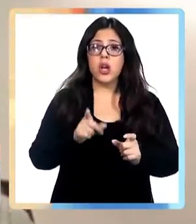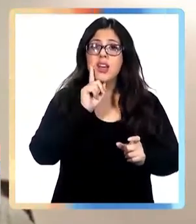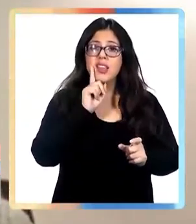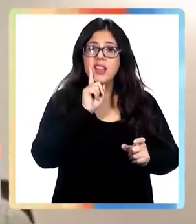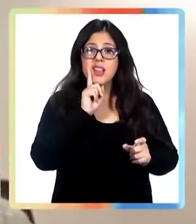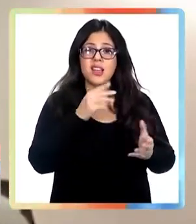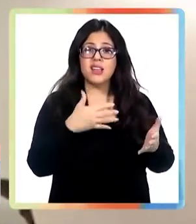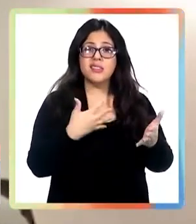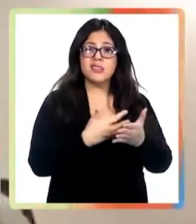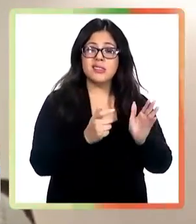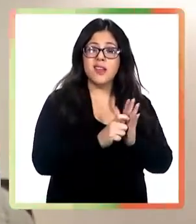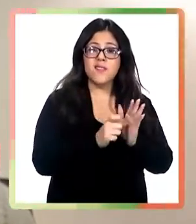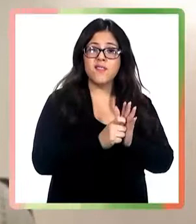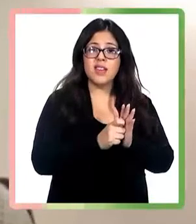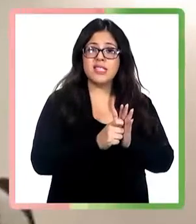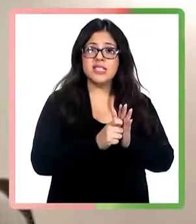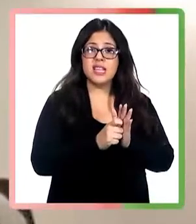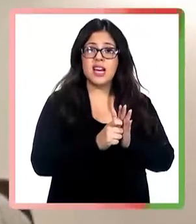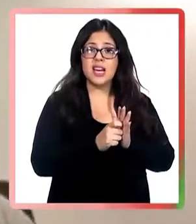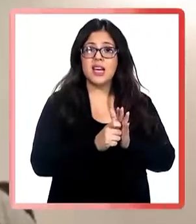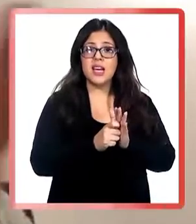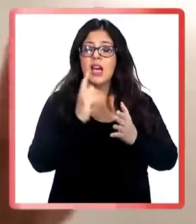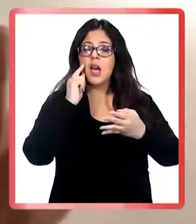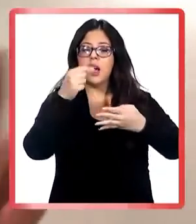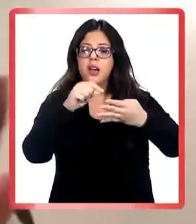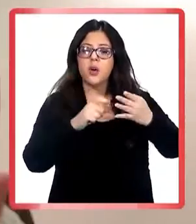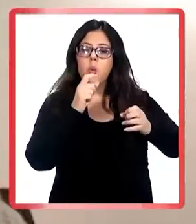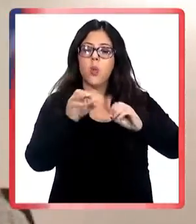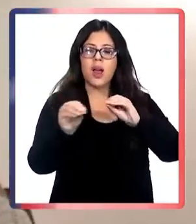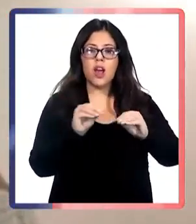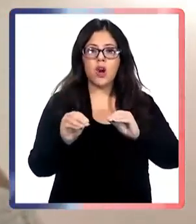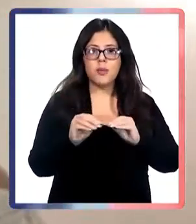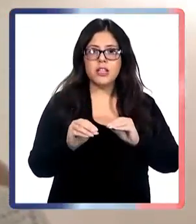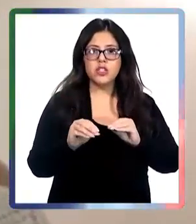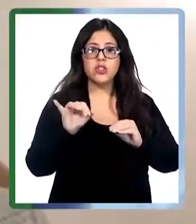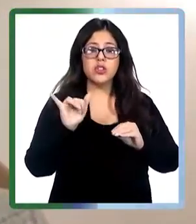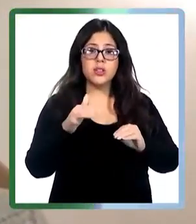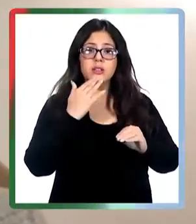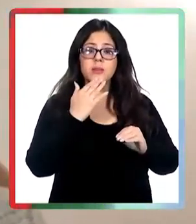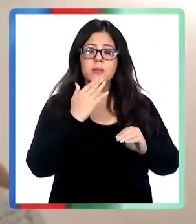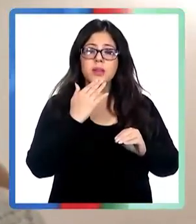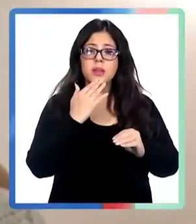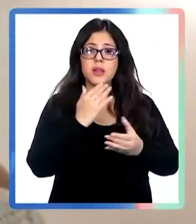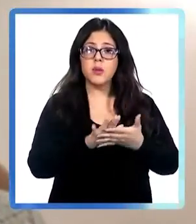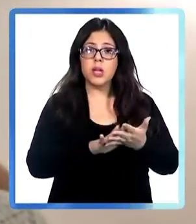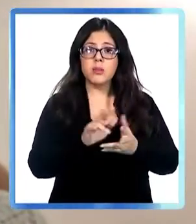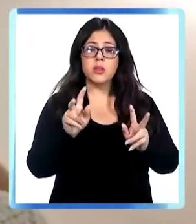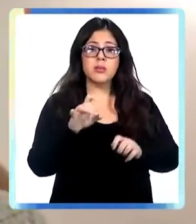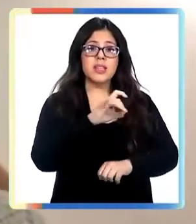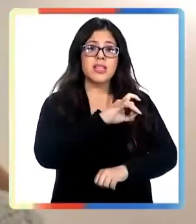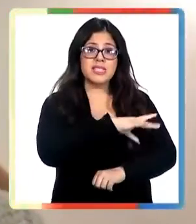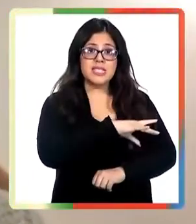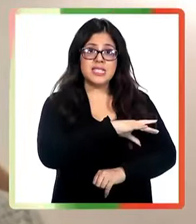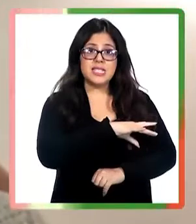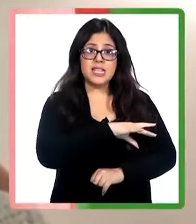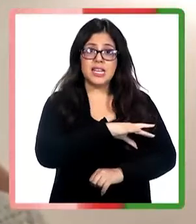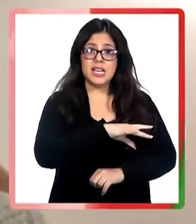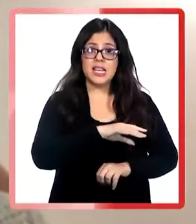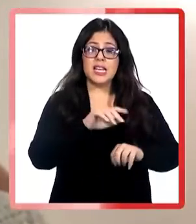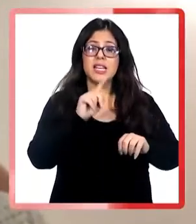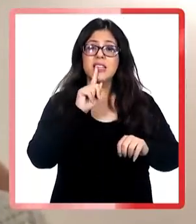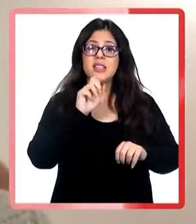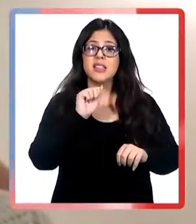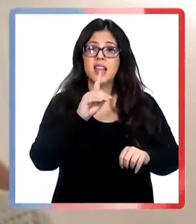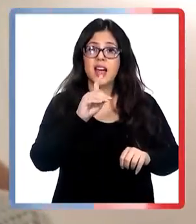esta cercanía en las fechas, allí lo que tenemos que ver es cuál es la recomendación. Y en el caso de Chile, la recomendación del